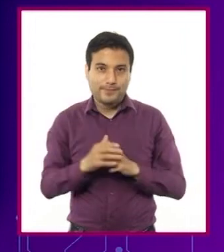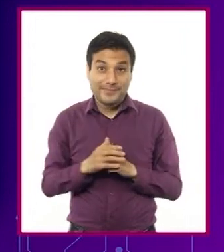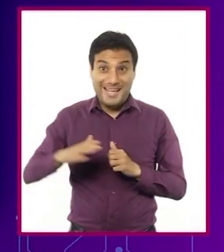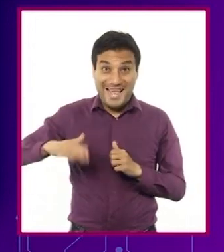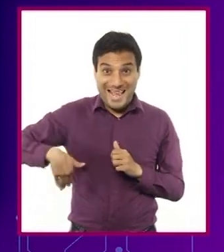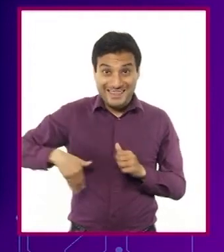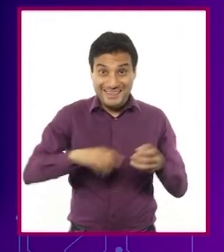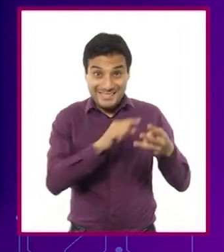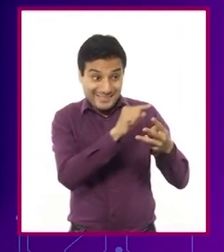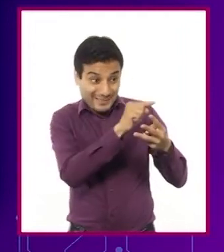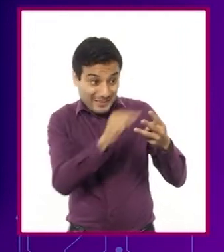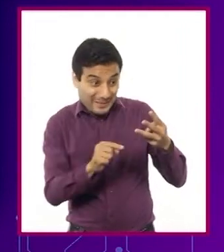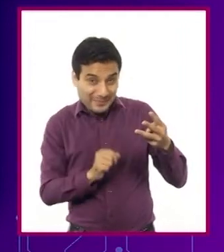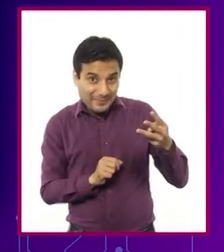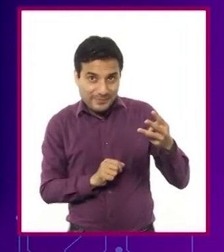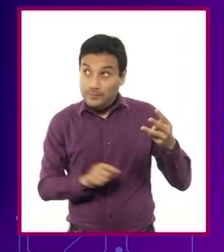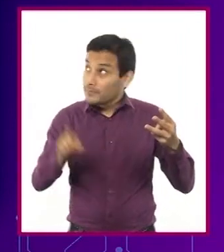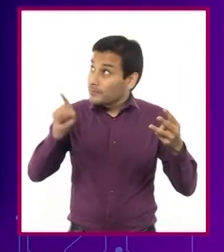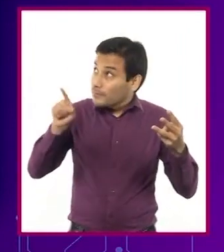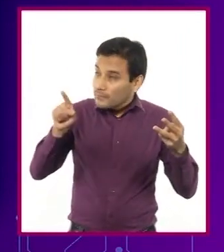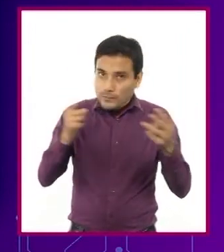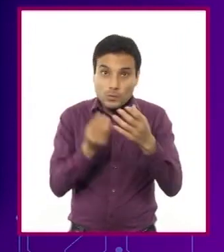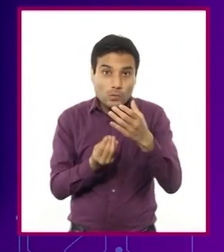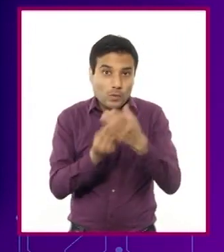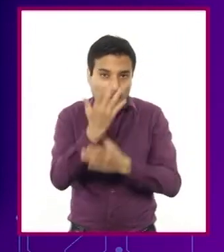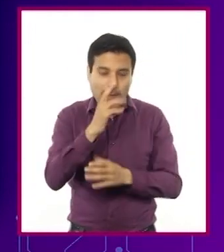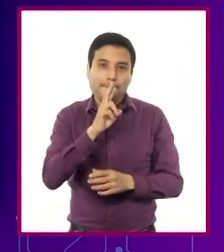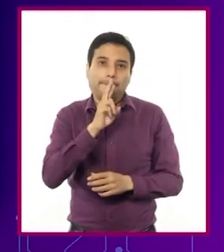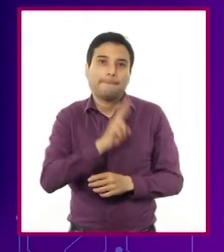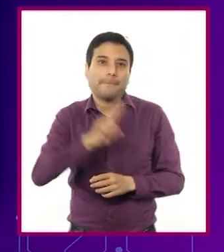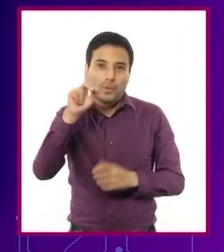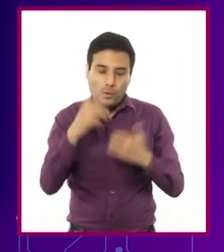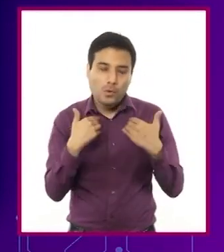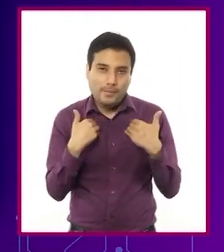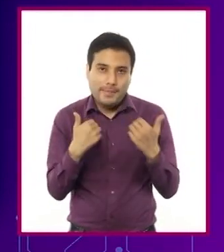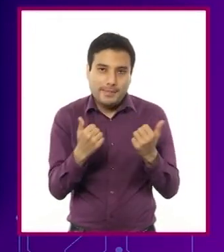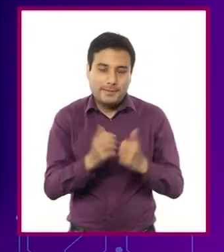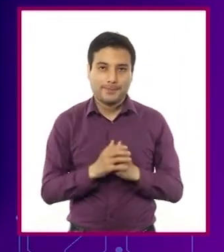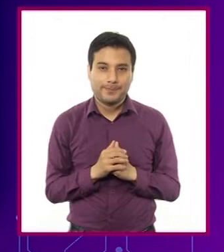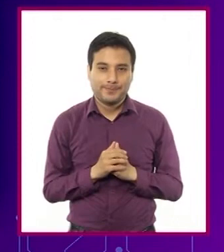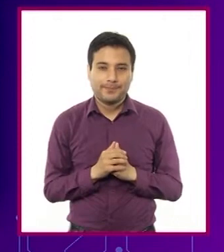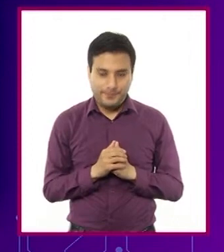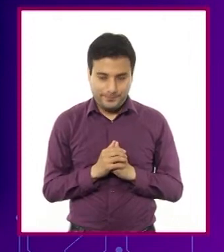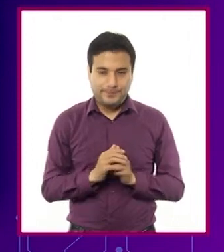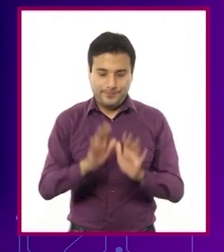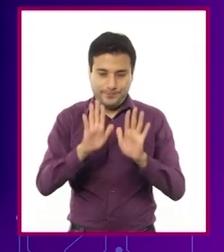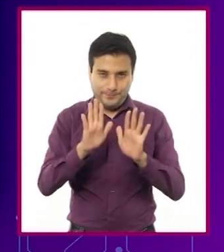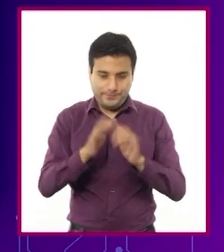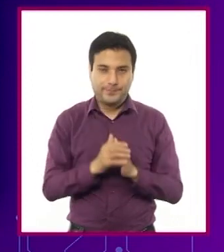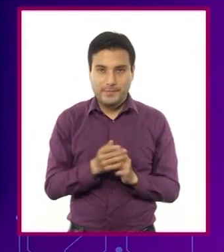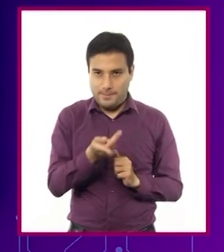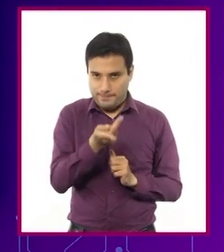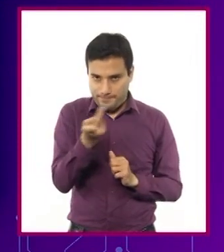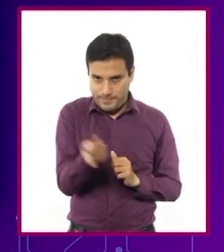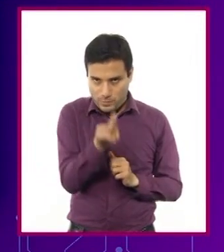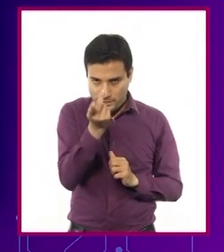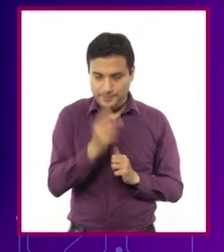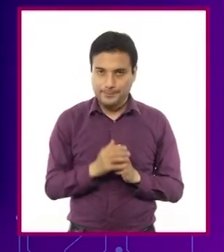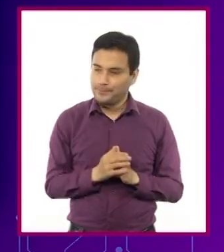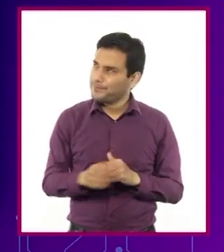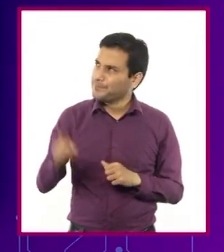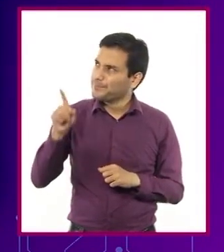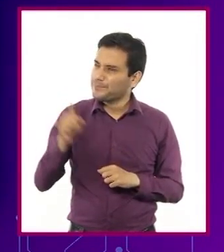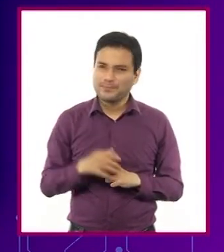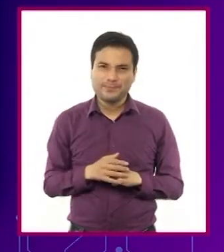central. Entonces, a partir de la información dada, ¿cuál es el comportamiento de las medidas de